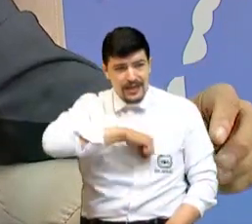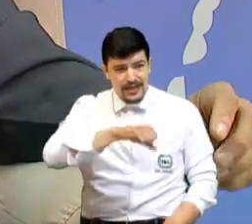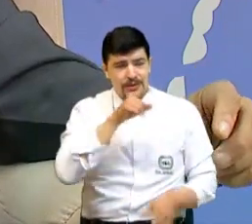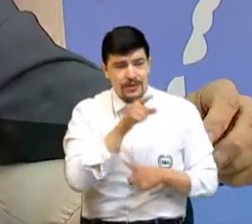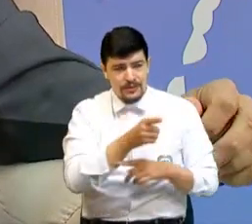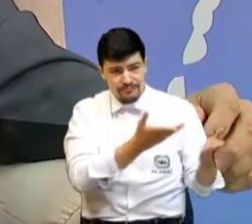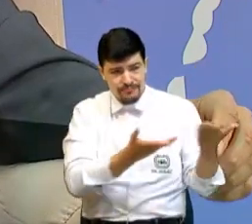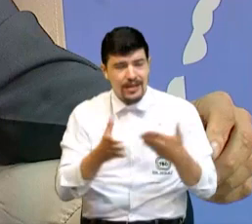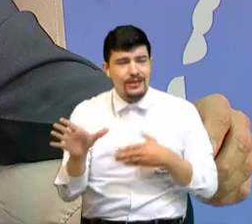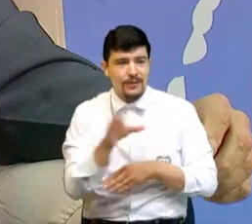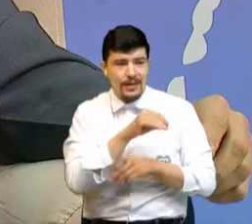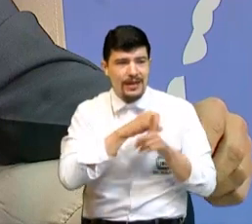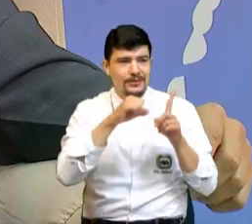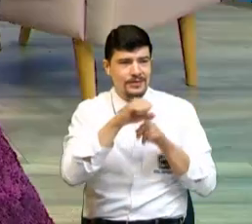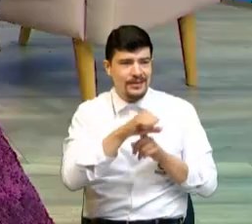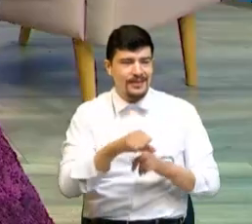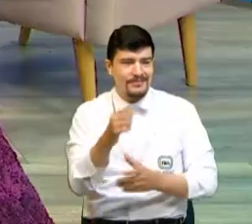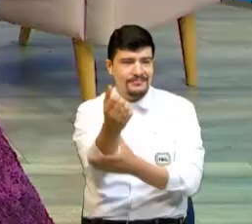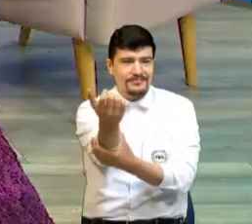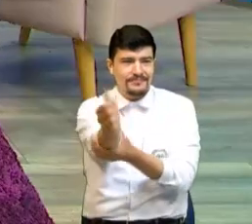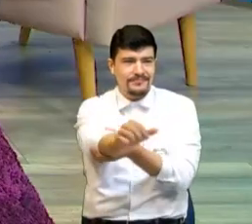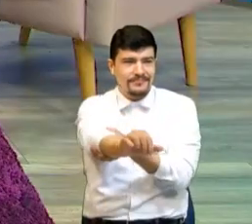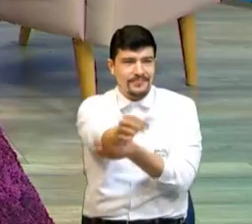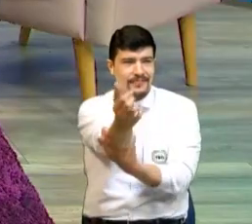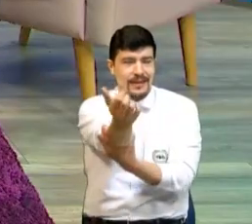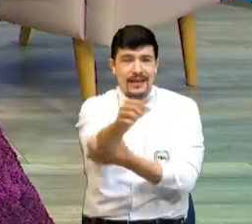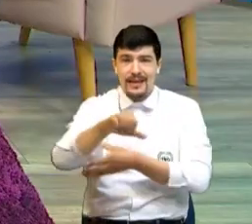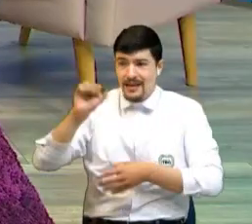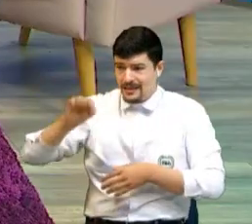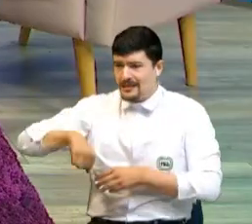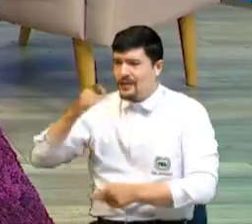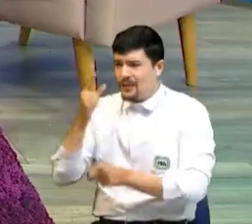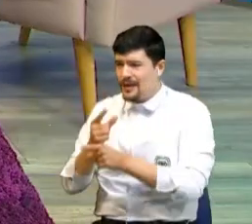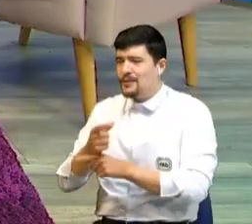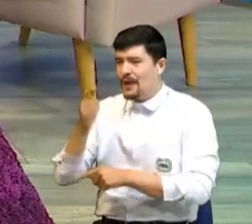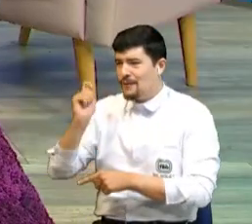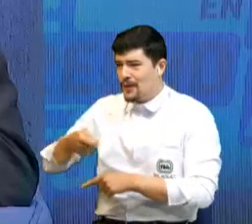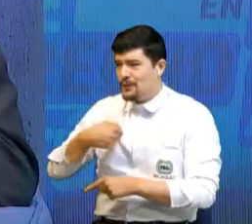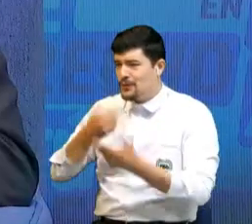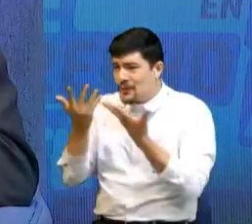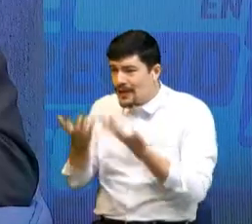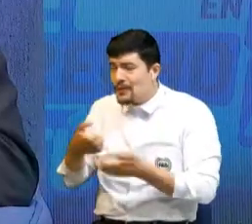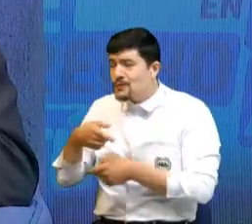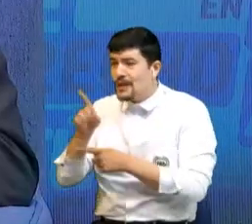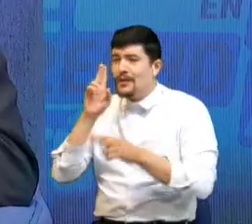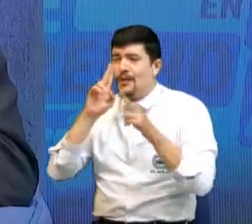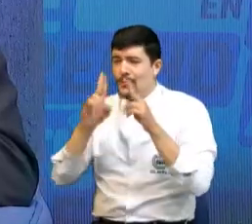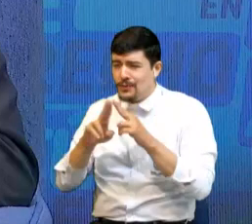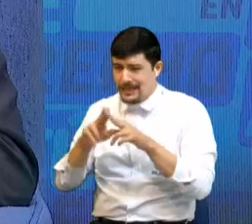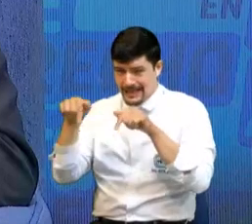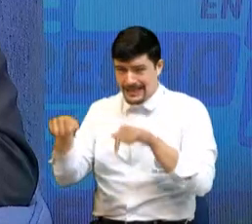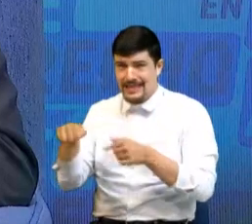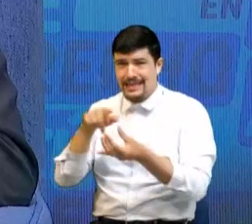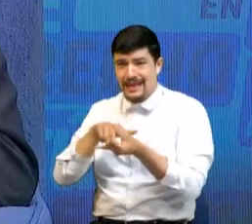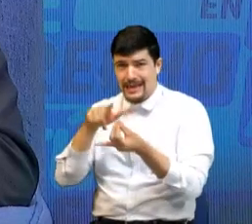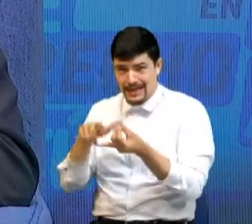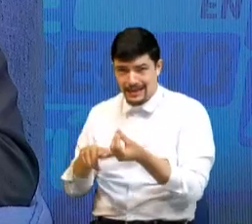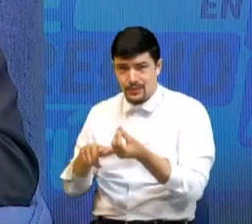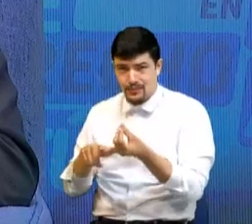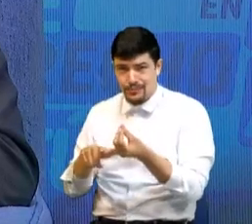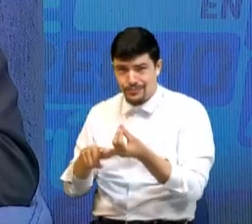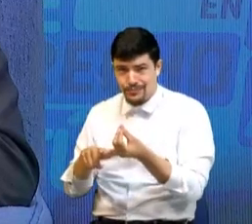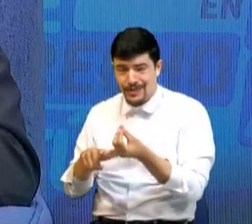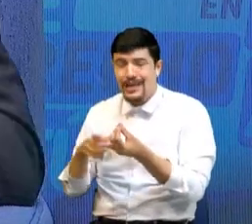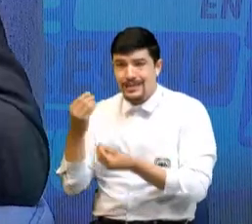sido de recibo para la sociedad. Muy bien, abogado, pues quiero darle a conocer precisamente este caso del cual se